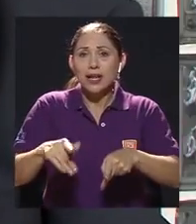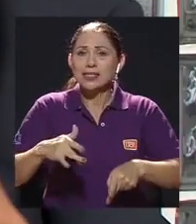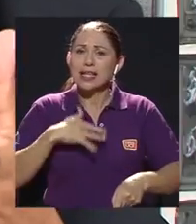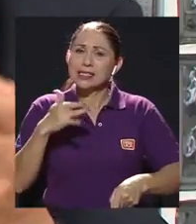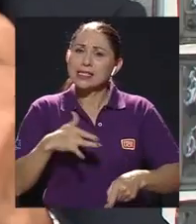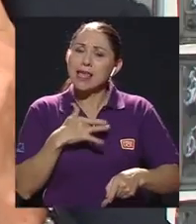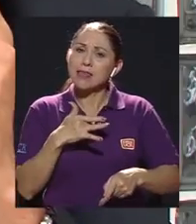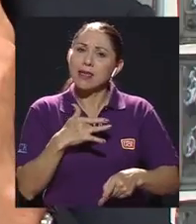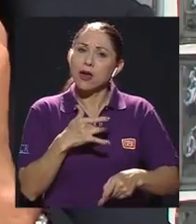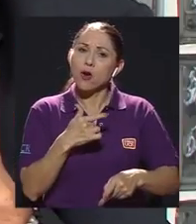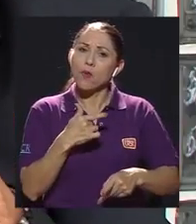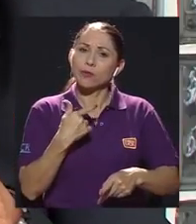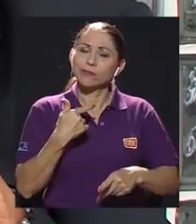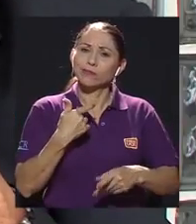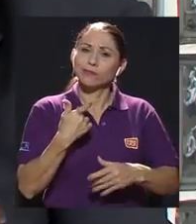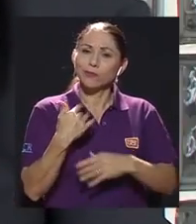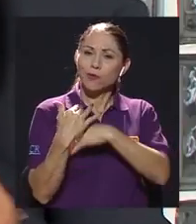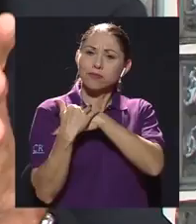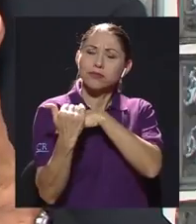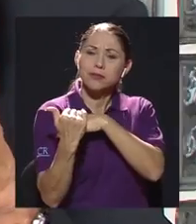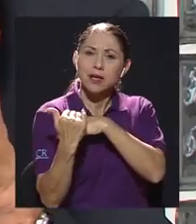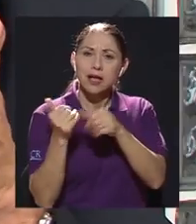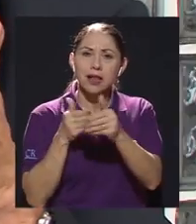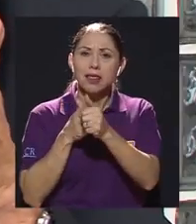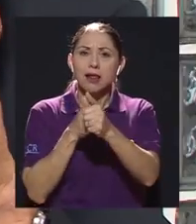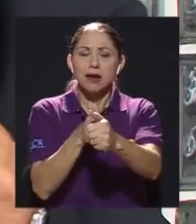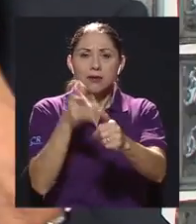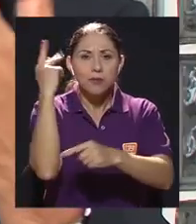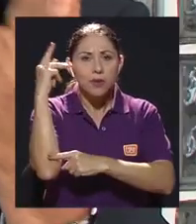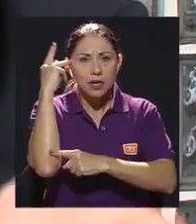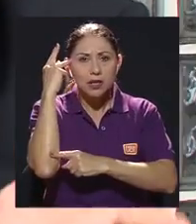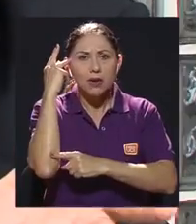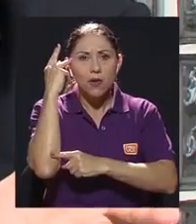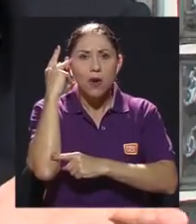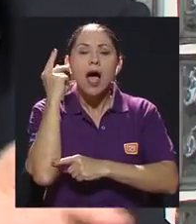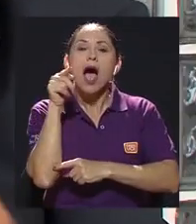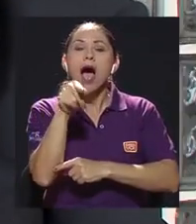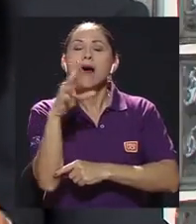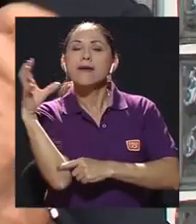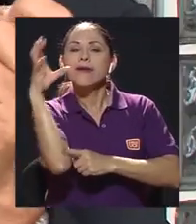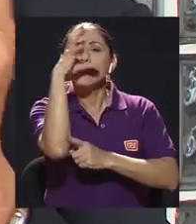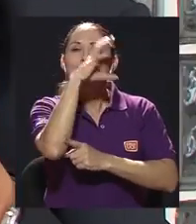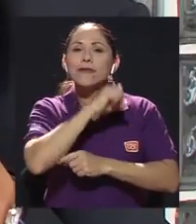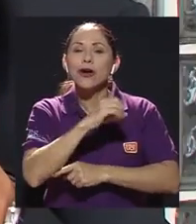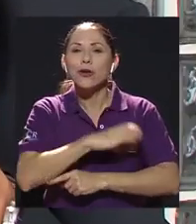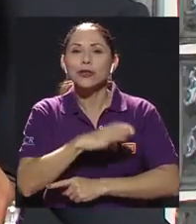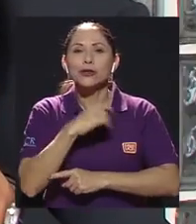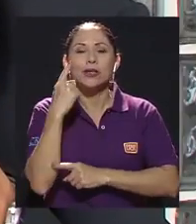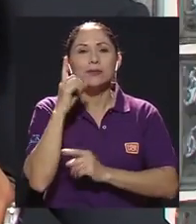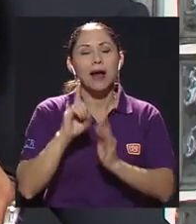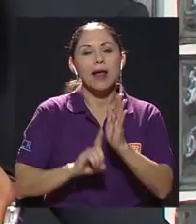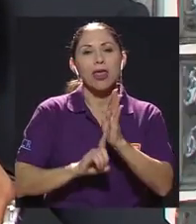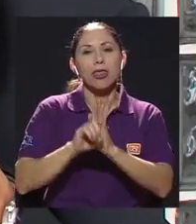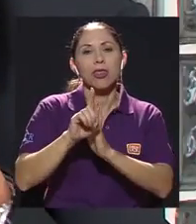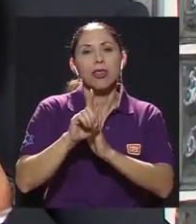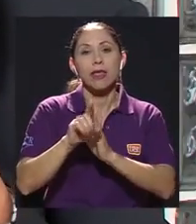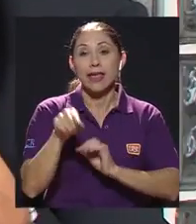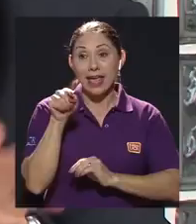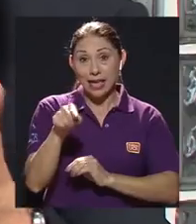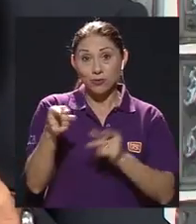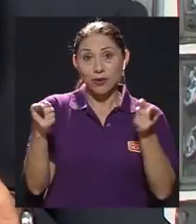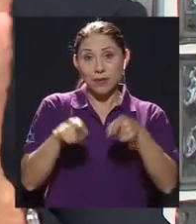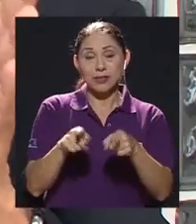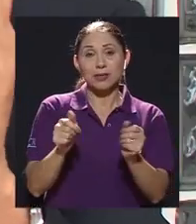liderazgo político encuentran condiciones donde se puedan desarrollar. Y este es el caso no solamente de